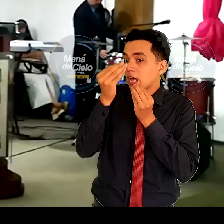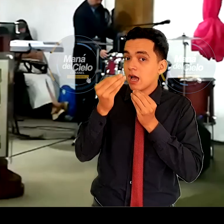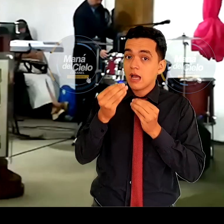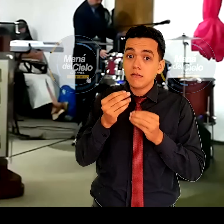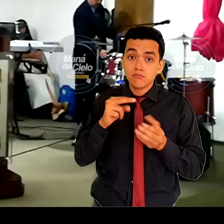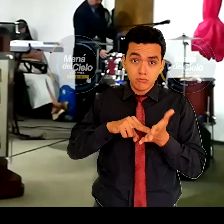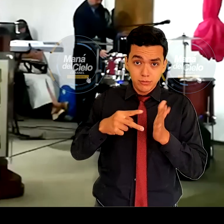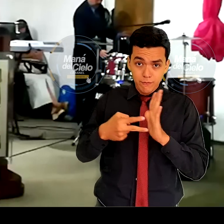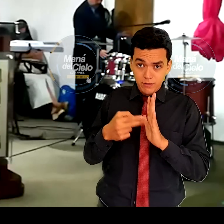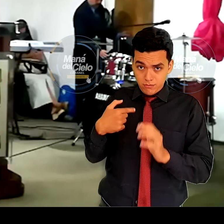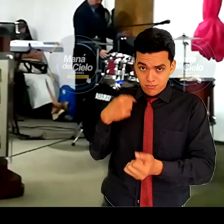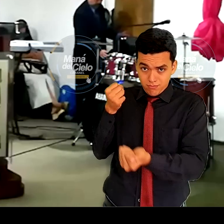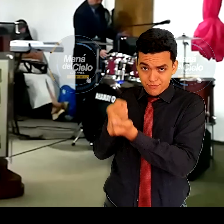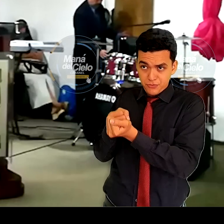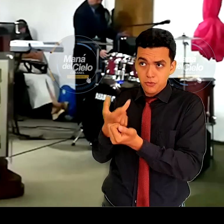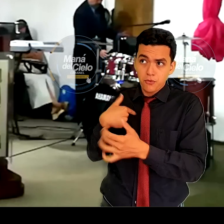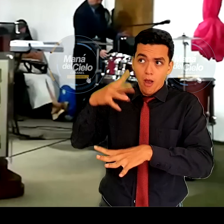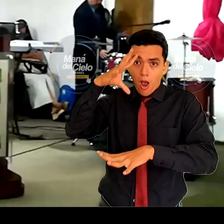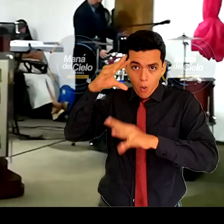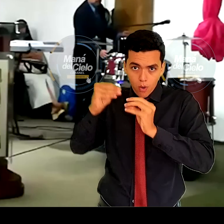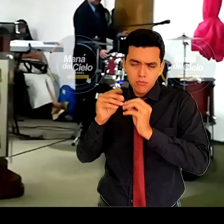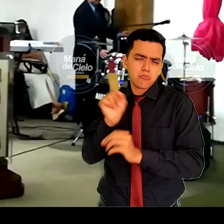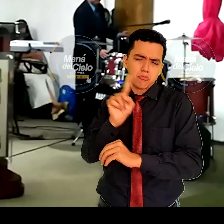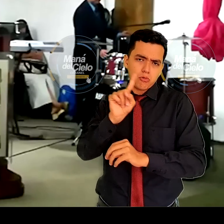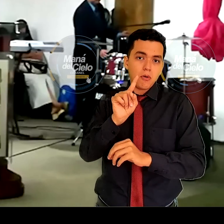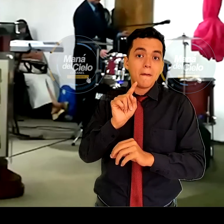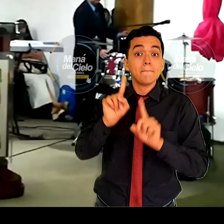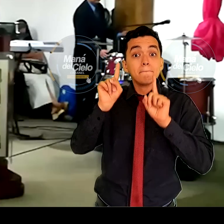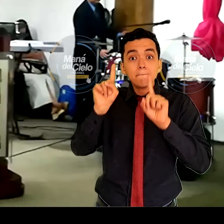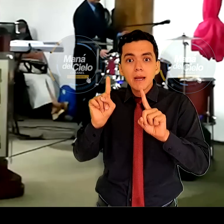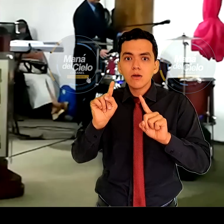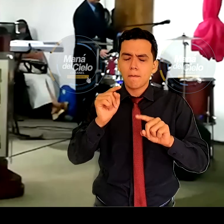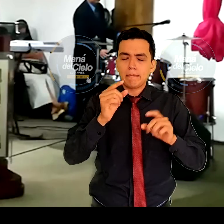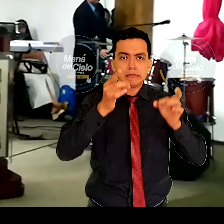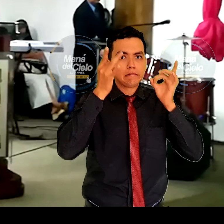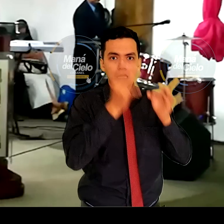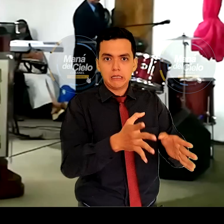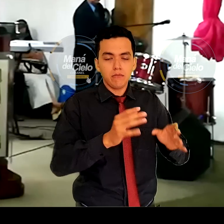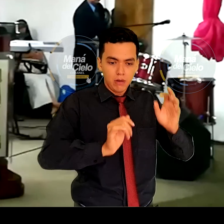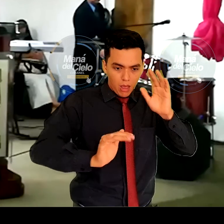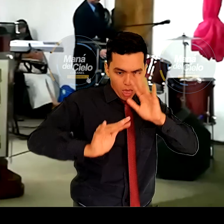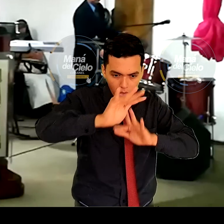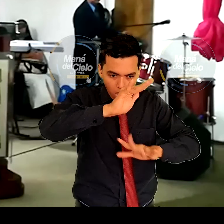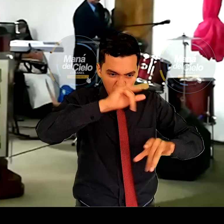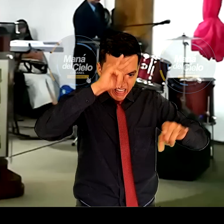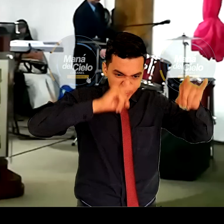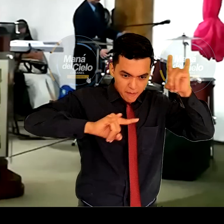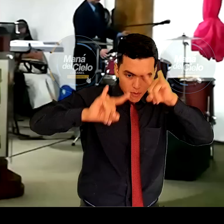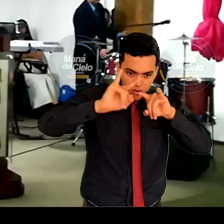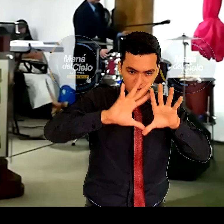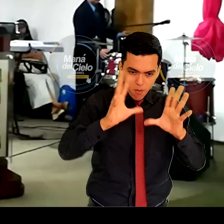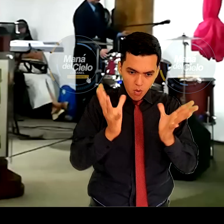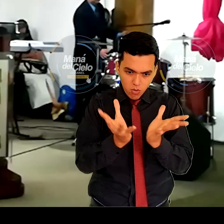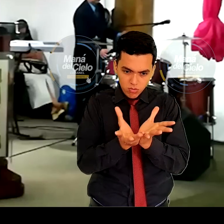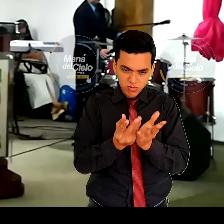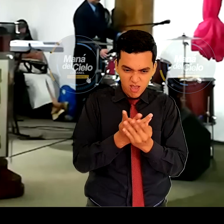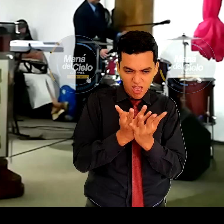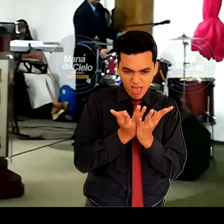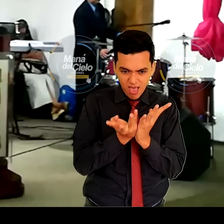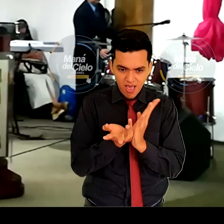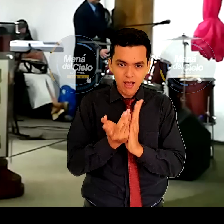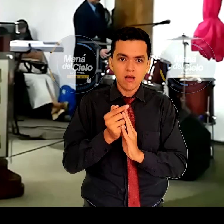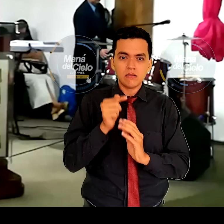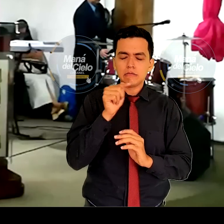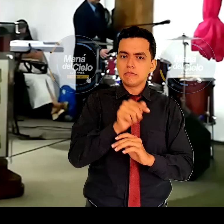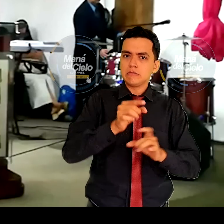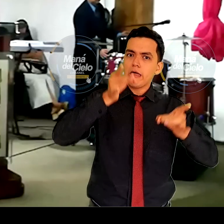con esto, pero le dije: a lo menos sería algo menos grave que lo que tú estás haciendo. Estás consultando a los demonios. Y la muchacha me dice: ¿sabe